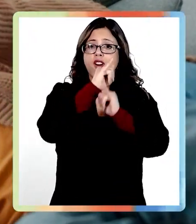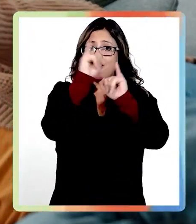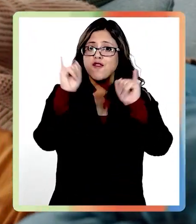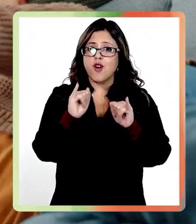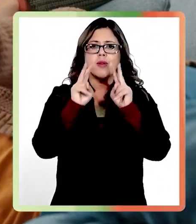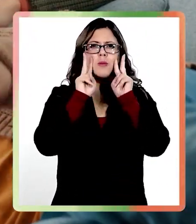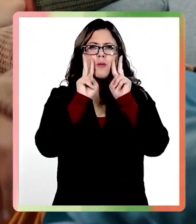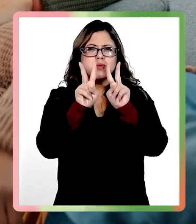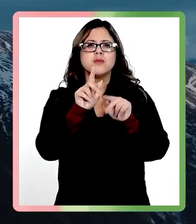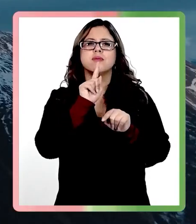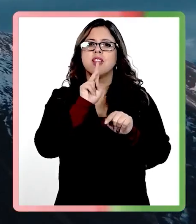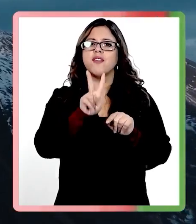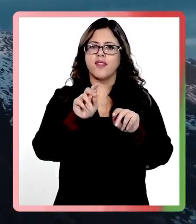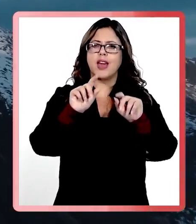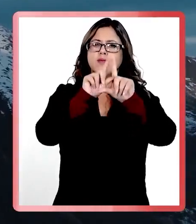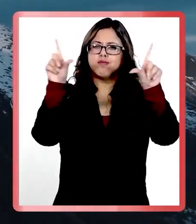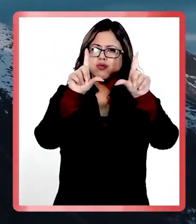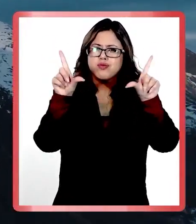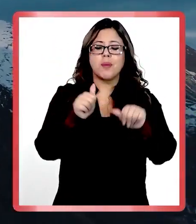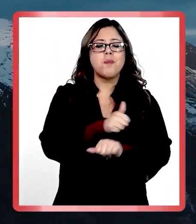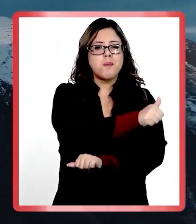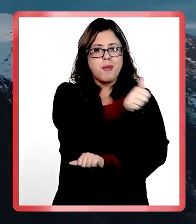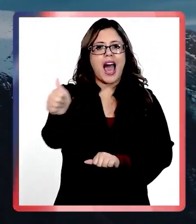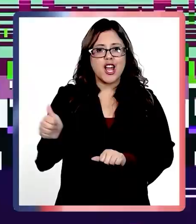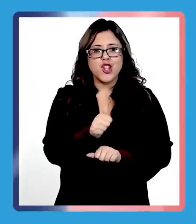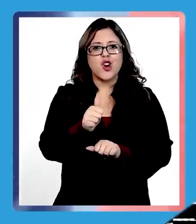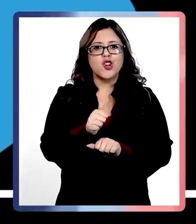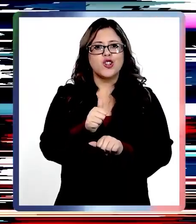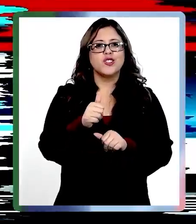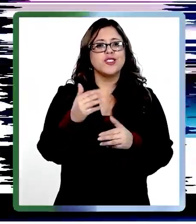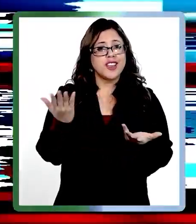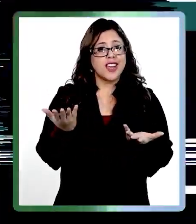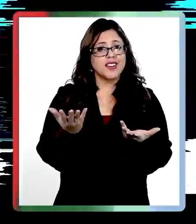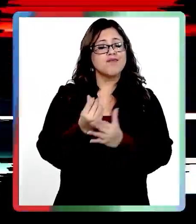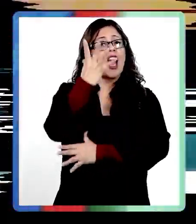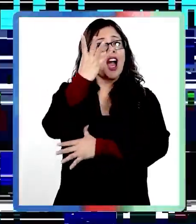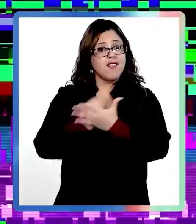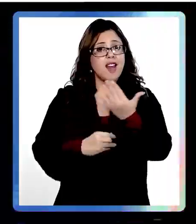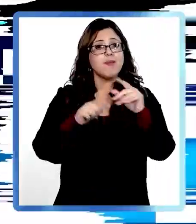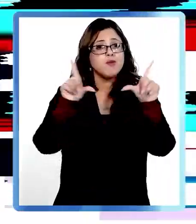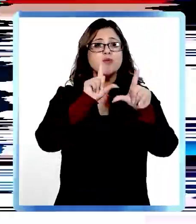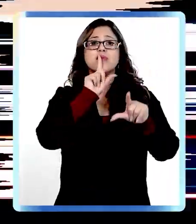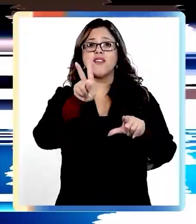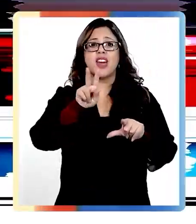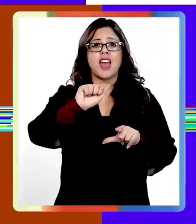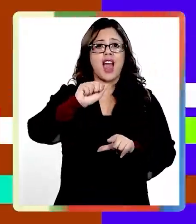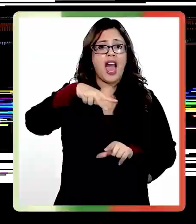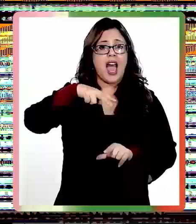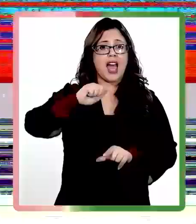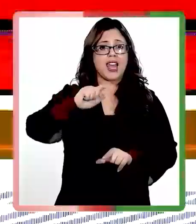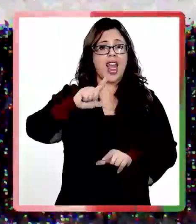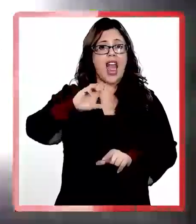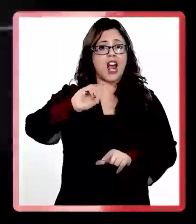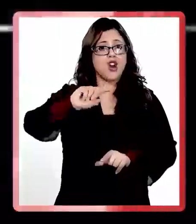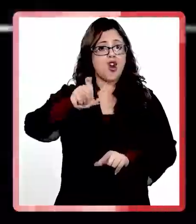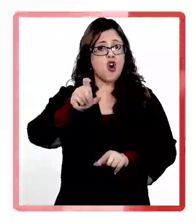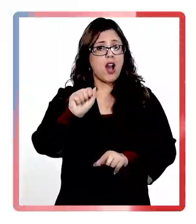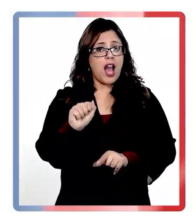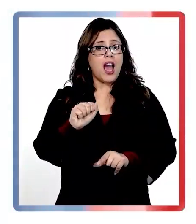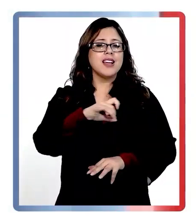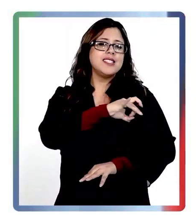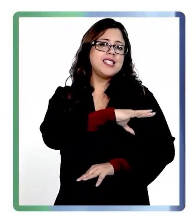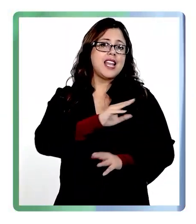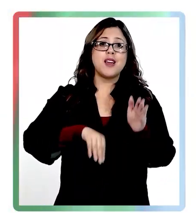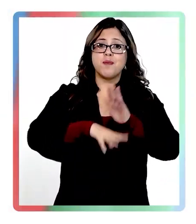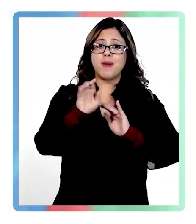nueva forma de ver televisión al alcance de todos. Adelantémonos al fin de la televisión analógica en Chile.